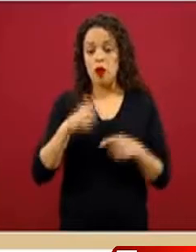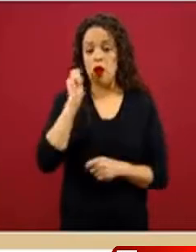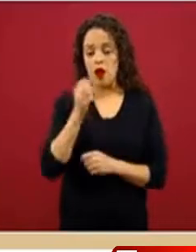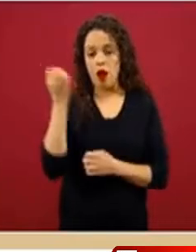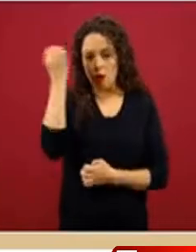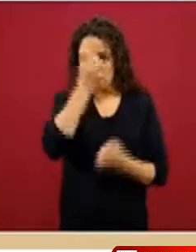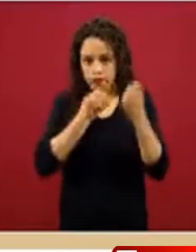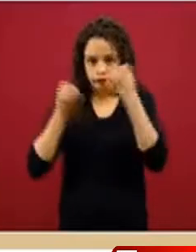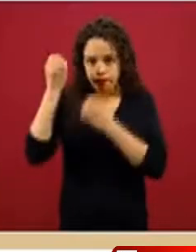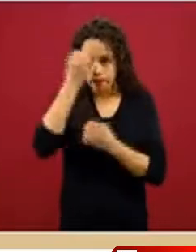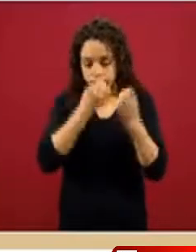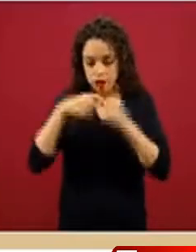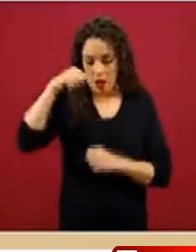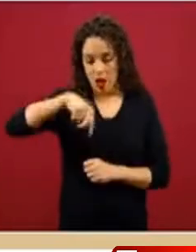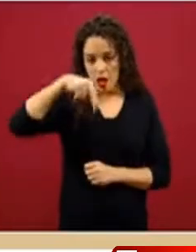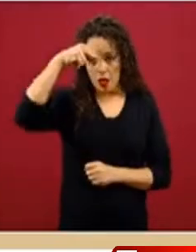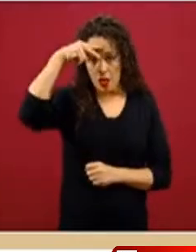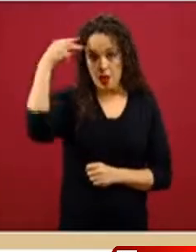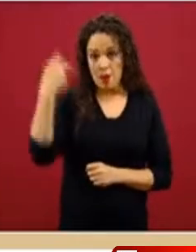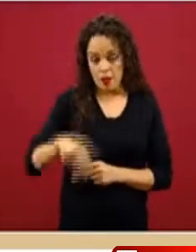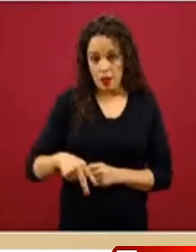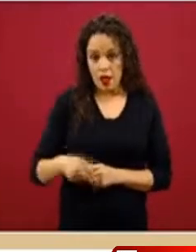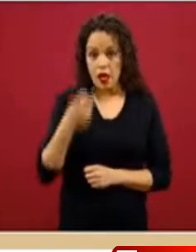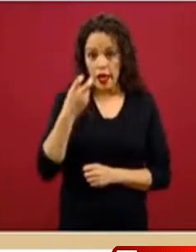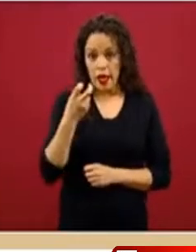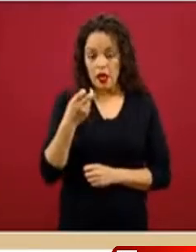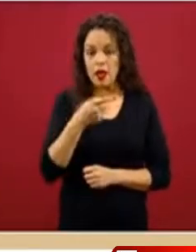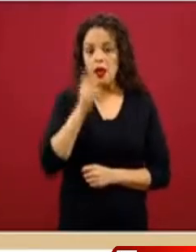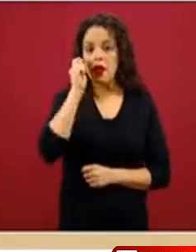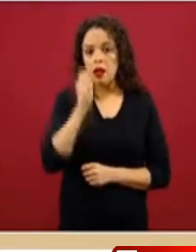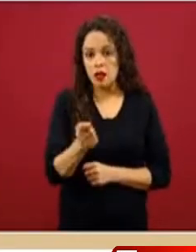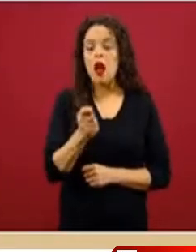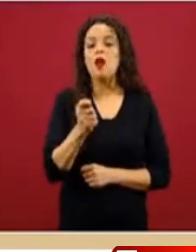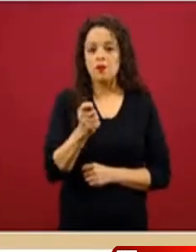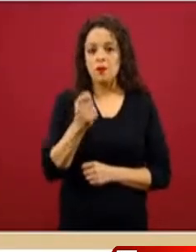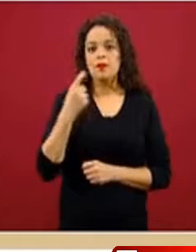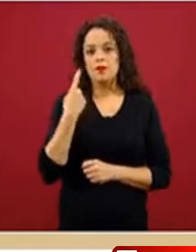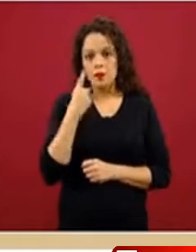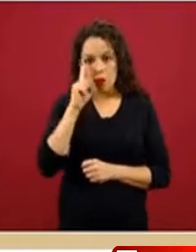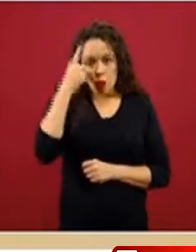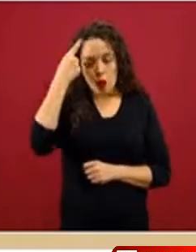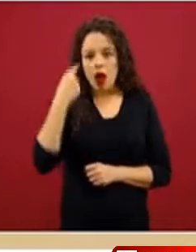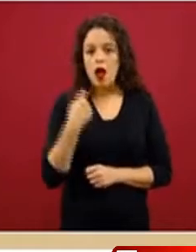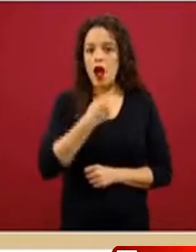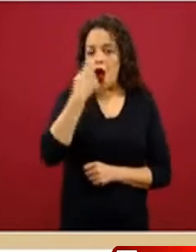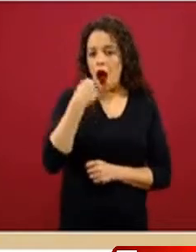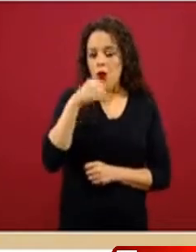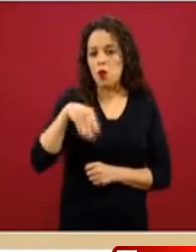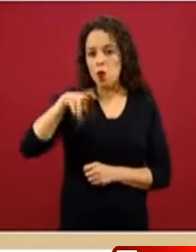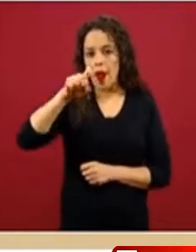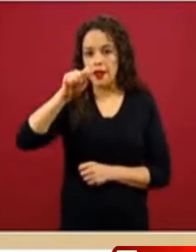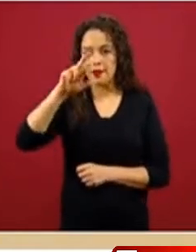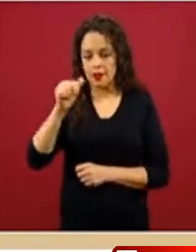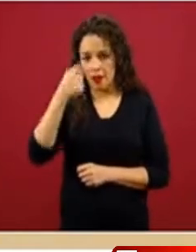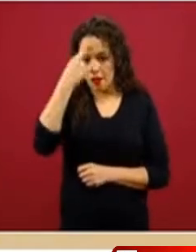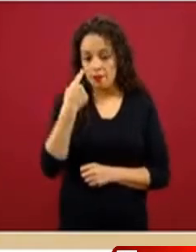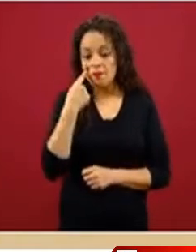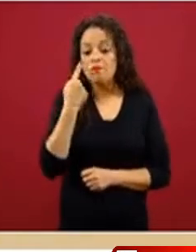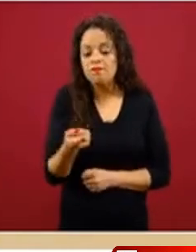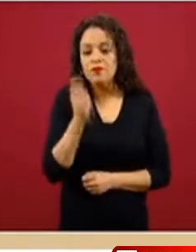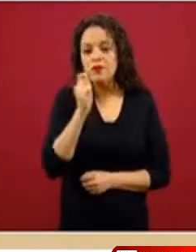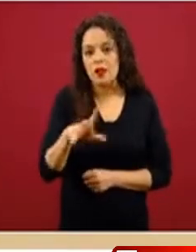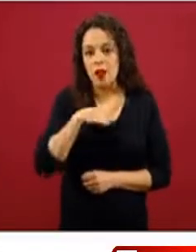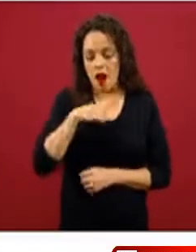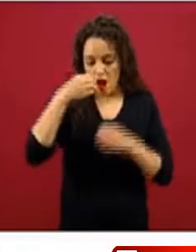de estudio en México y a las cuales se ha procedido a la toma de muestra correspondiente. Veamos la siguiente